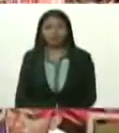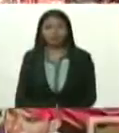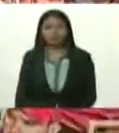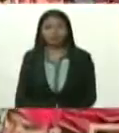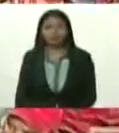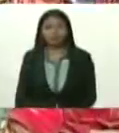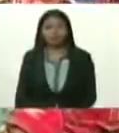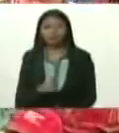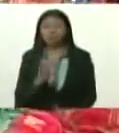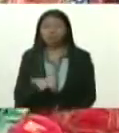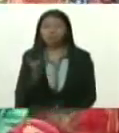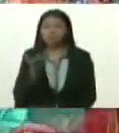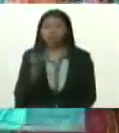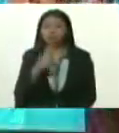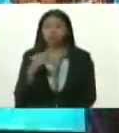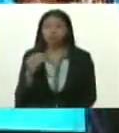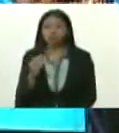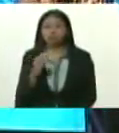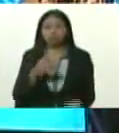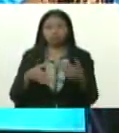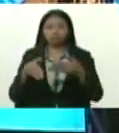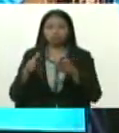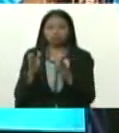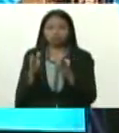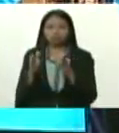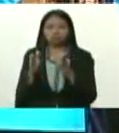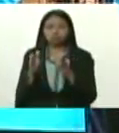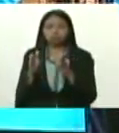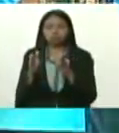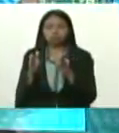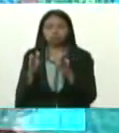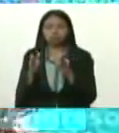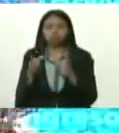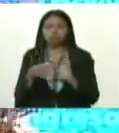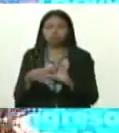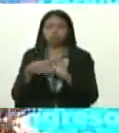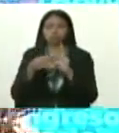Muy importante todo lo que es la construcción de